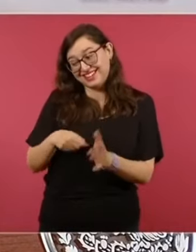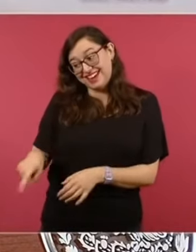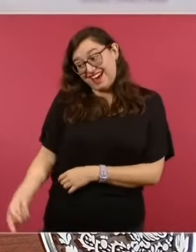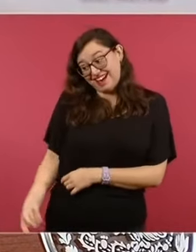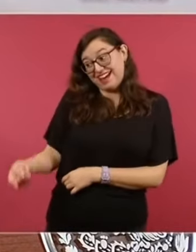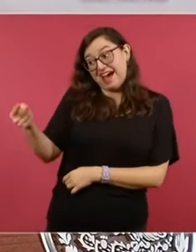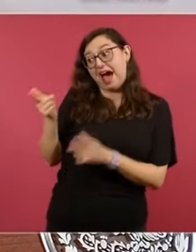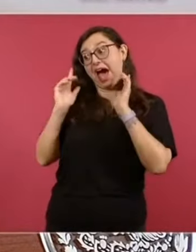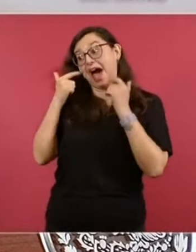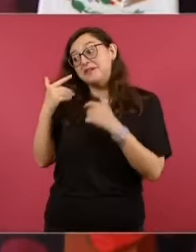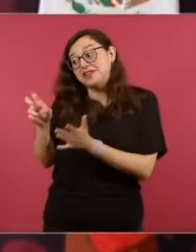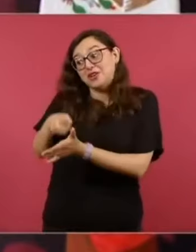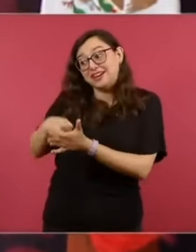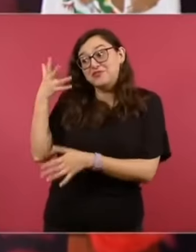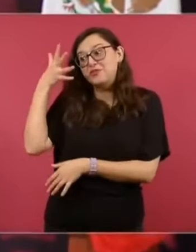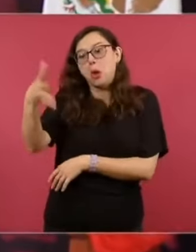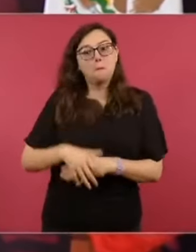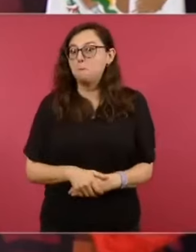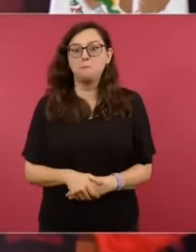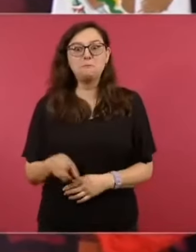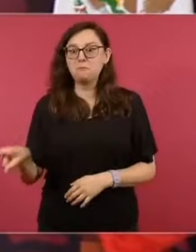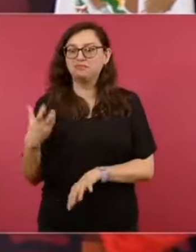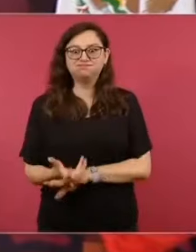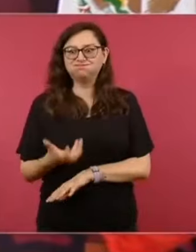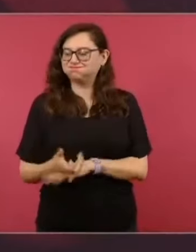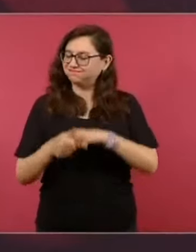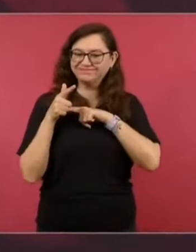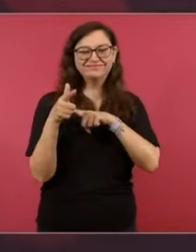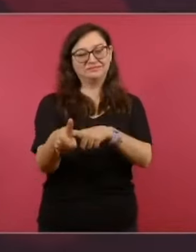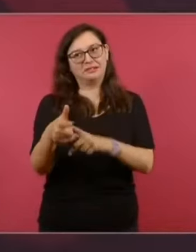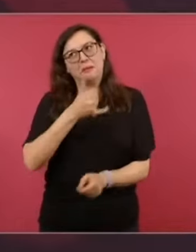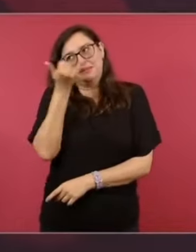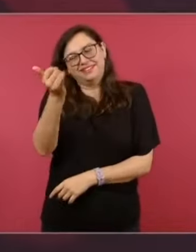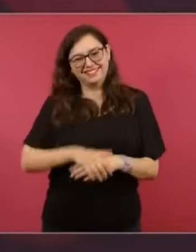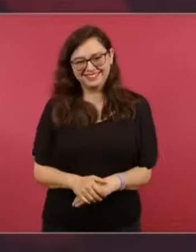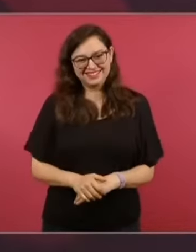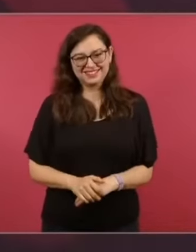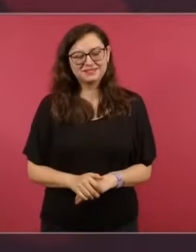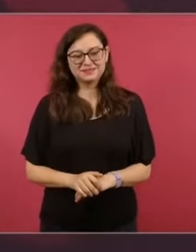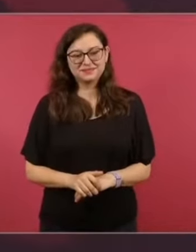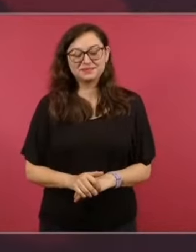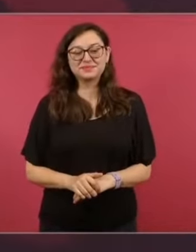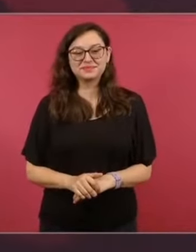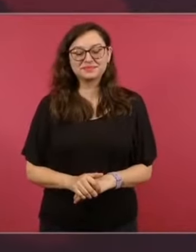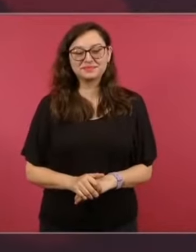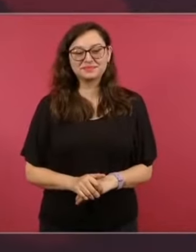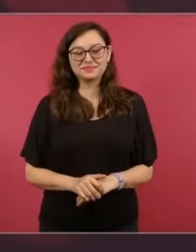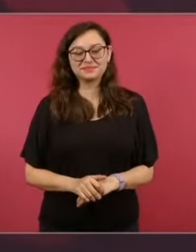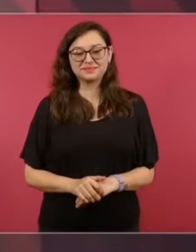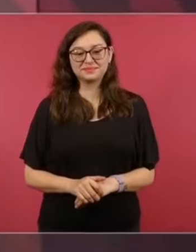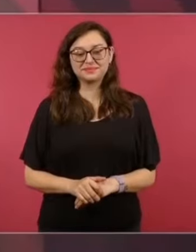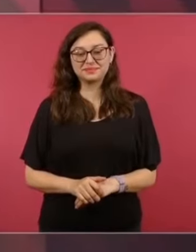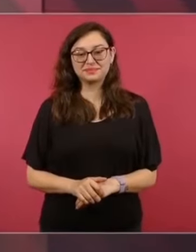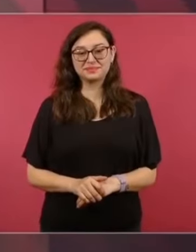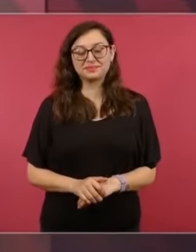este pues no nos equivocamos y este dice